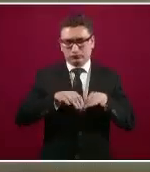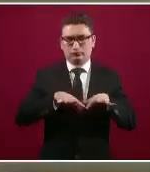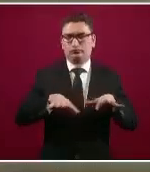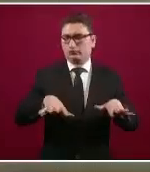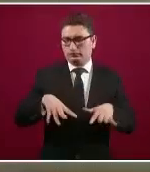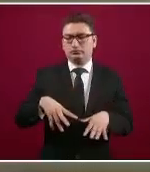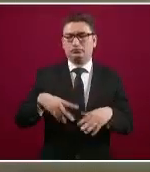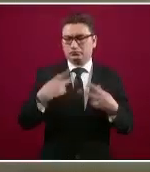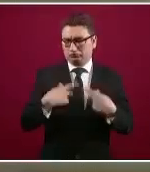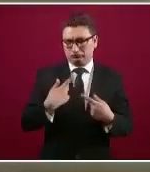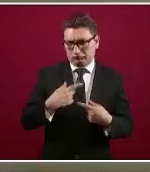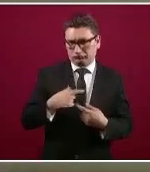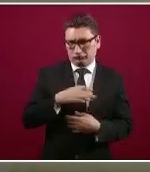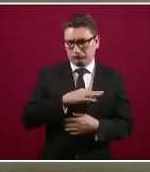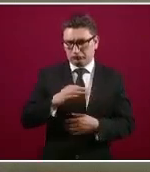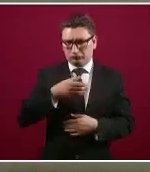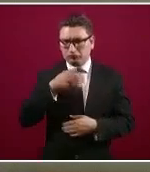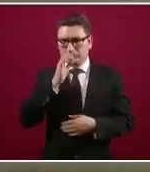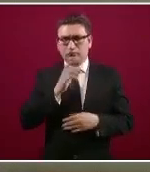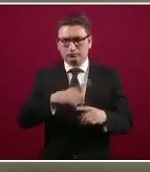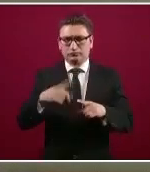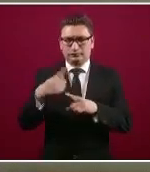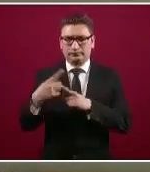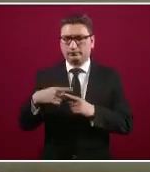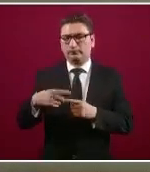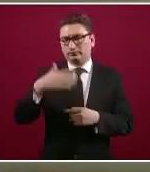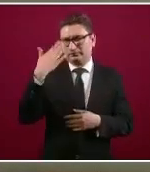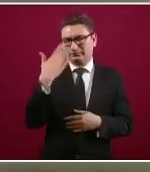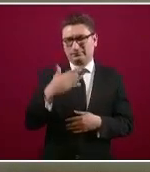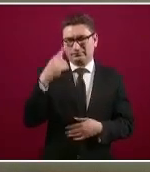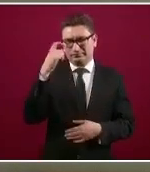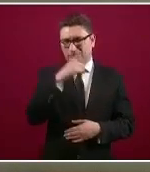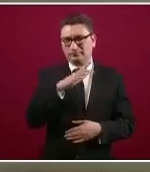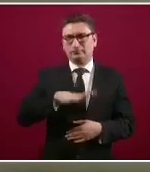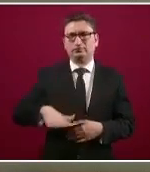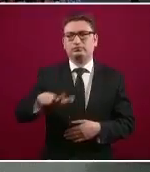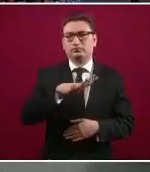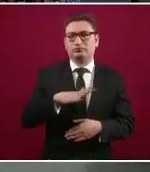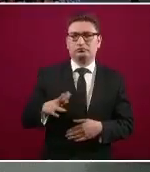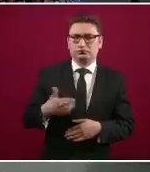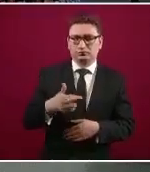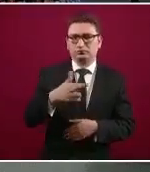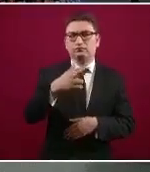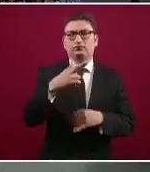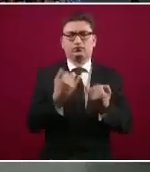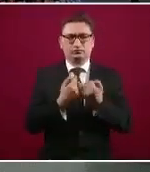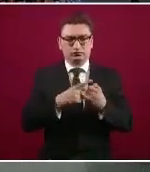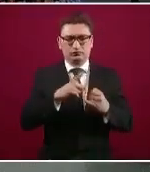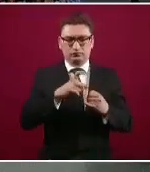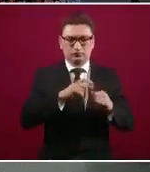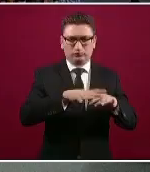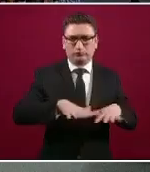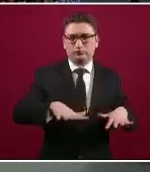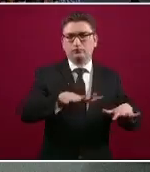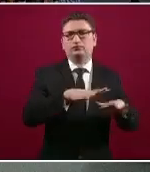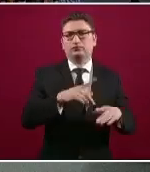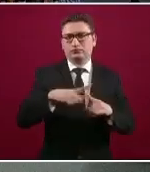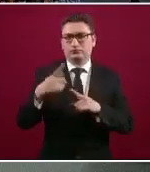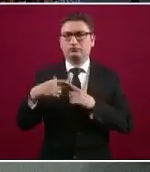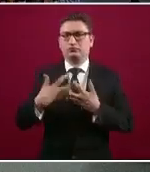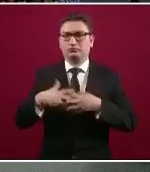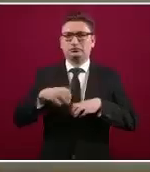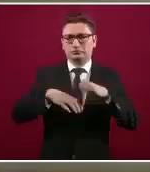ya que muchos ríos y mantos acuíferos están contaminados luego de que varias empresas mineras lo han hecho. Y